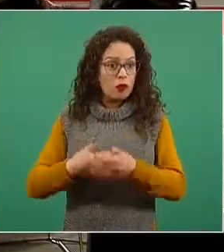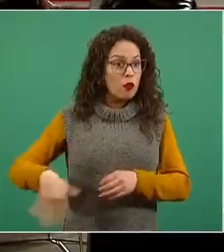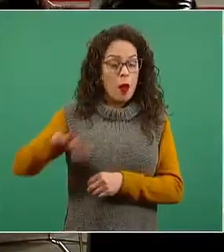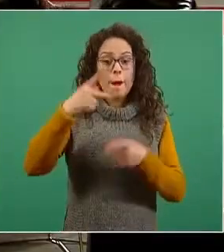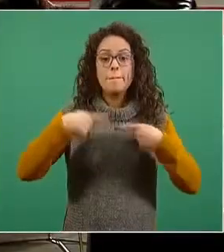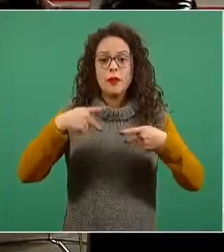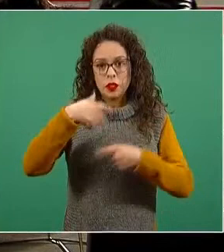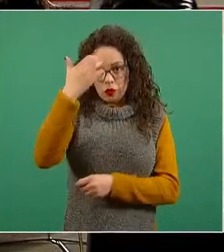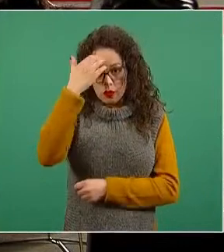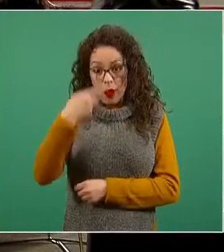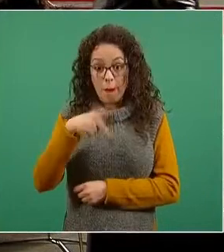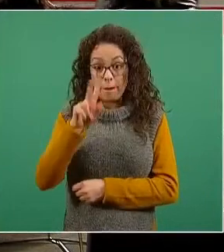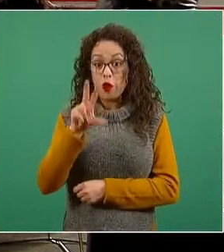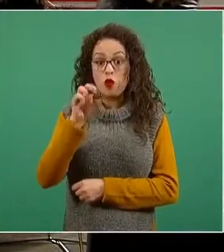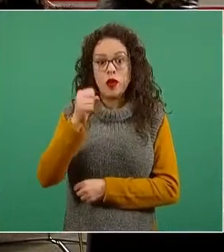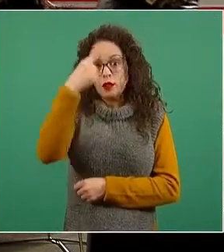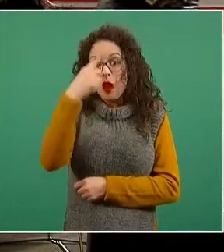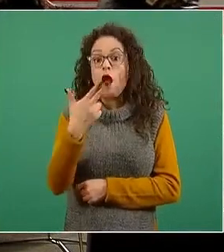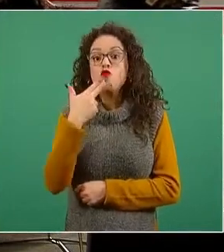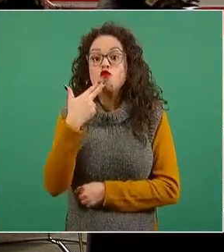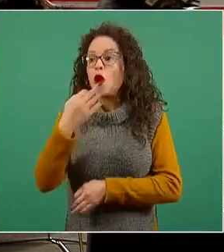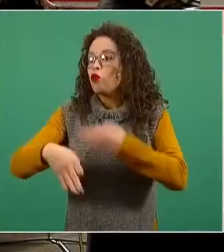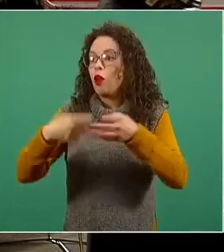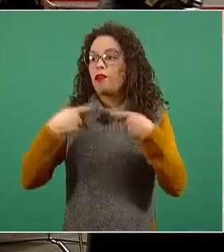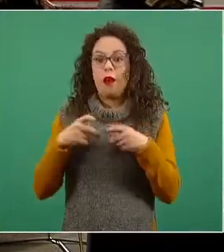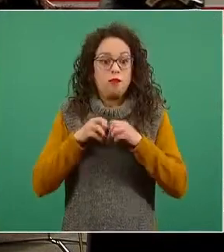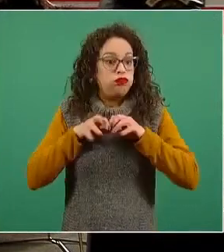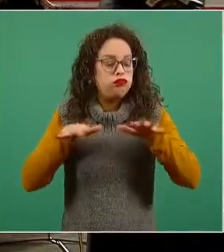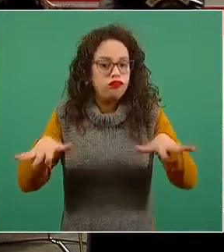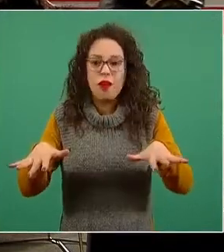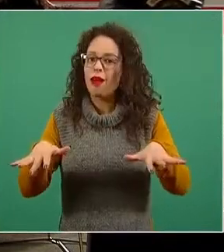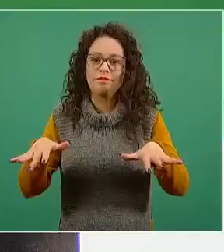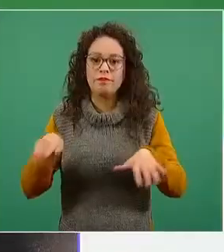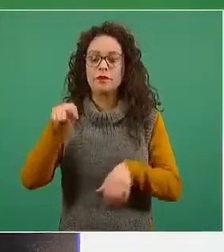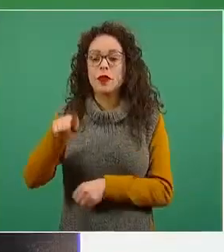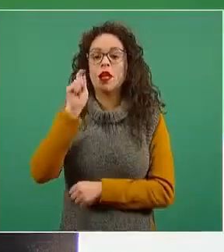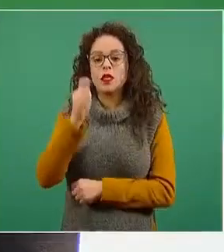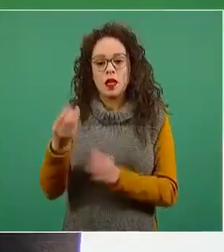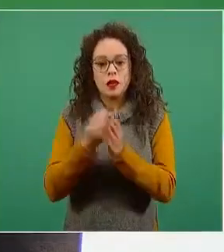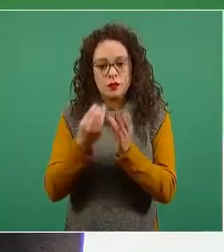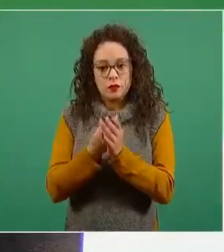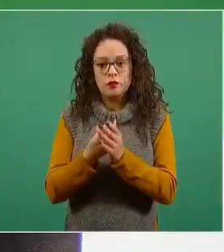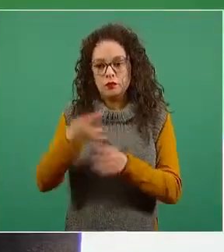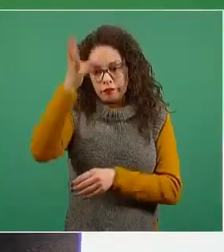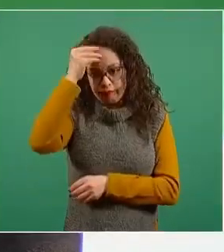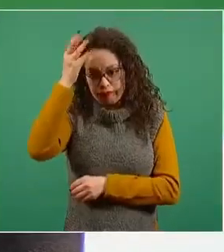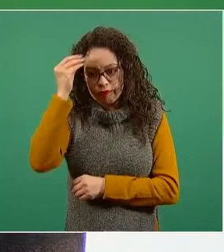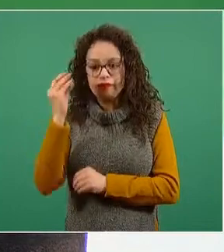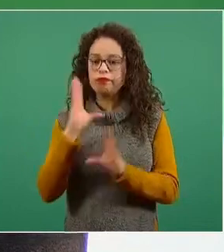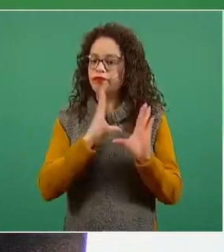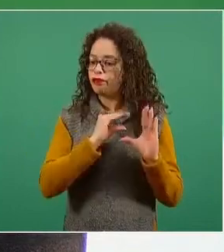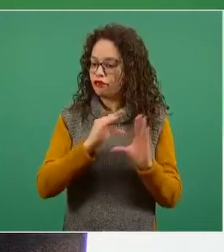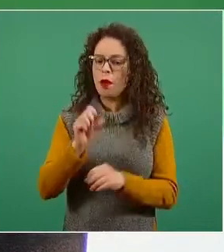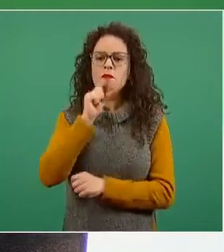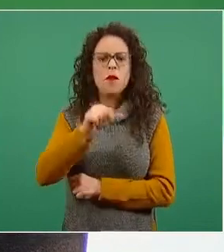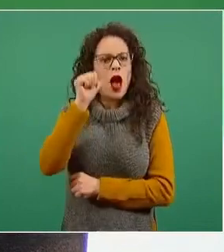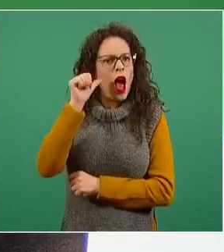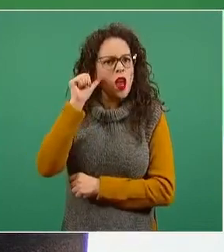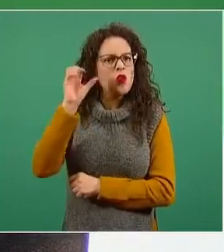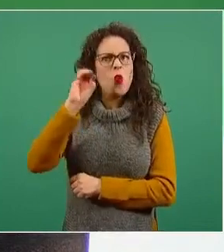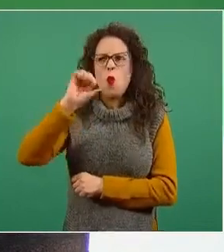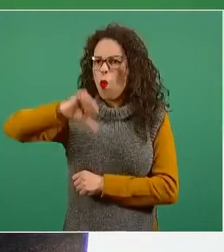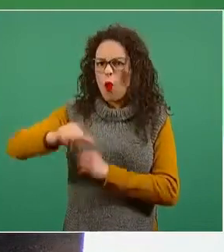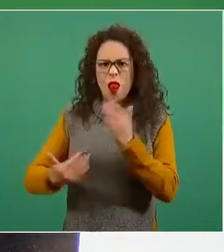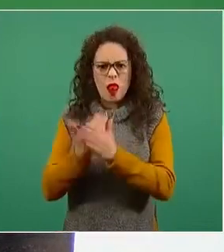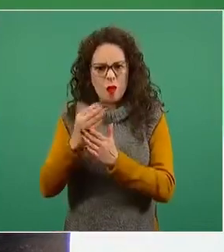para divulgarlos para uso público. Estos son los instrumentos de capacitación. Precisamente también ayer o esta mañana o